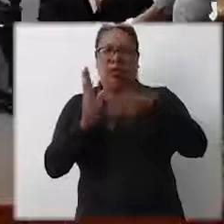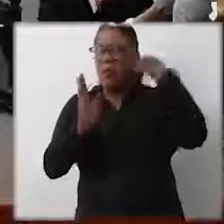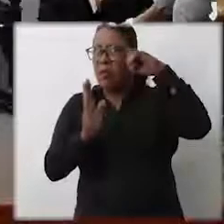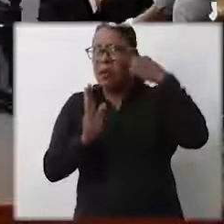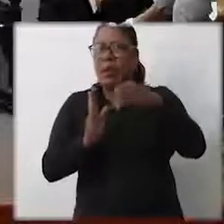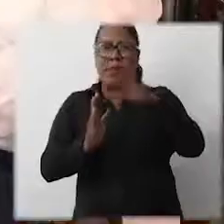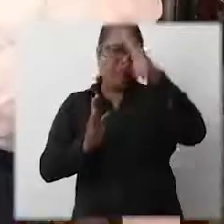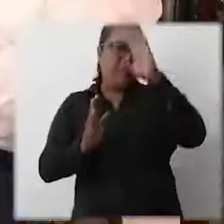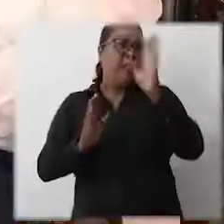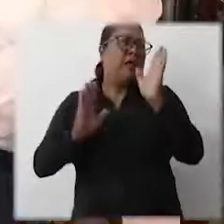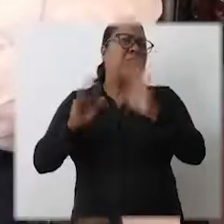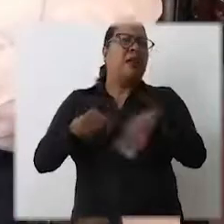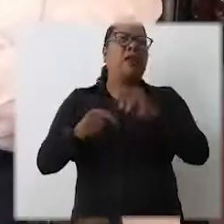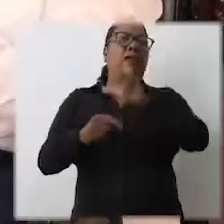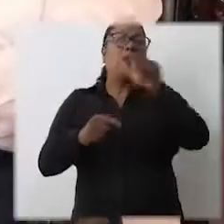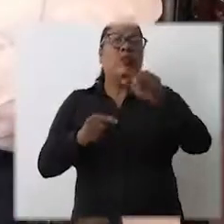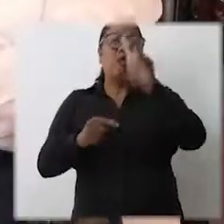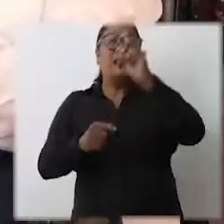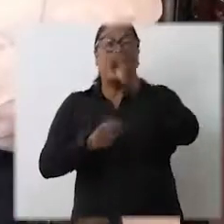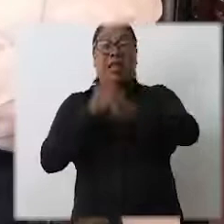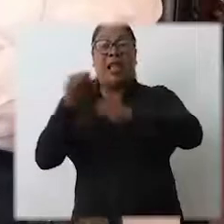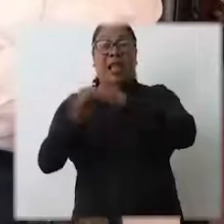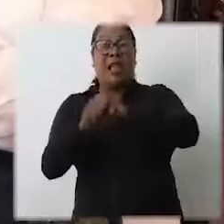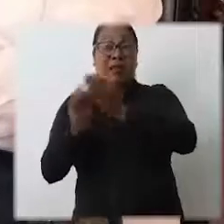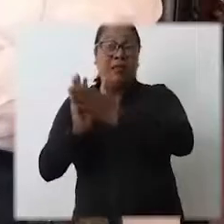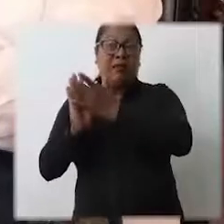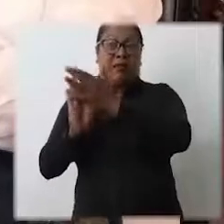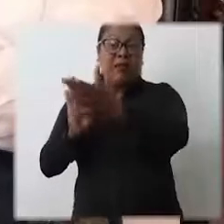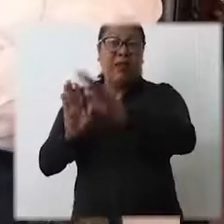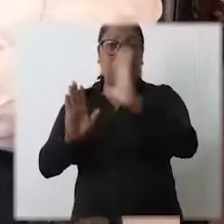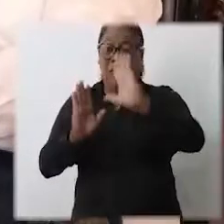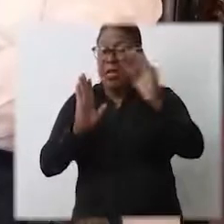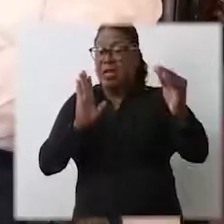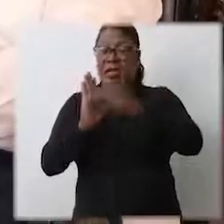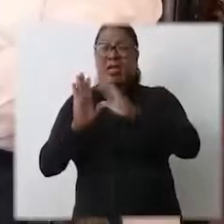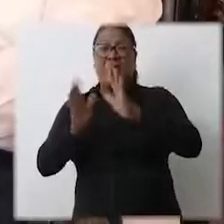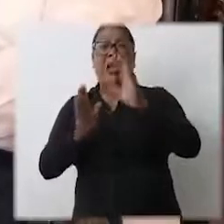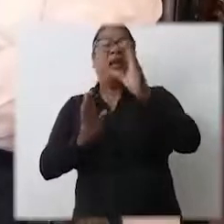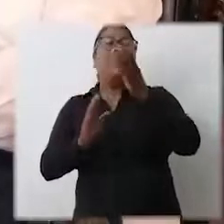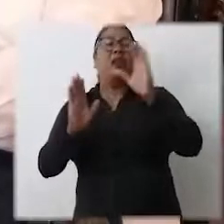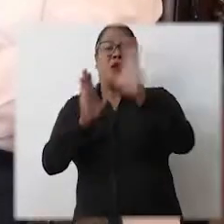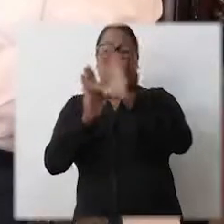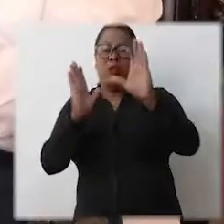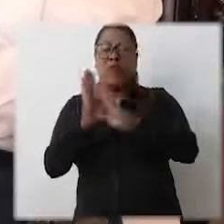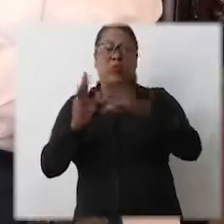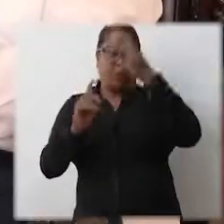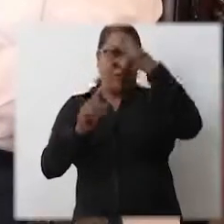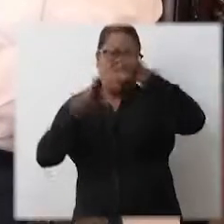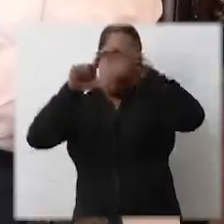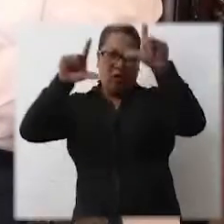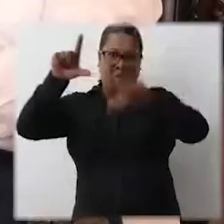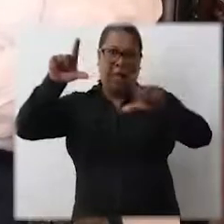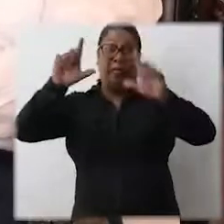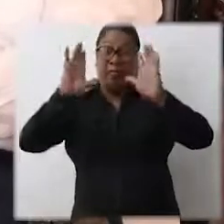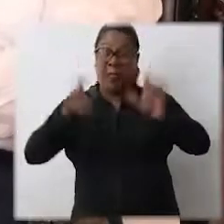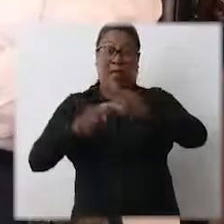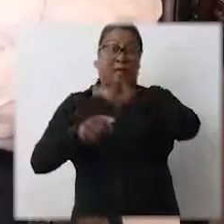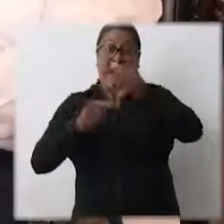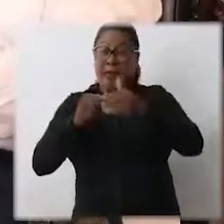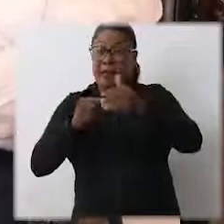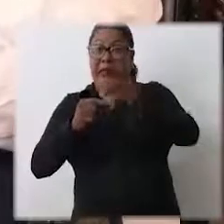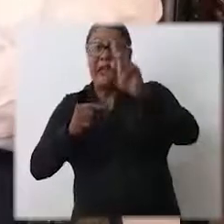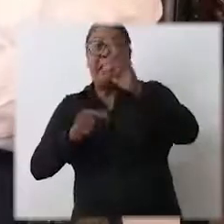incluso de una declaración separatista de la República, por lo que no es aventurado decir que nuestra